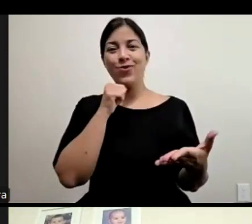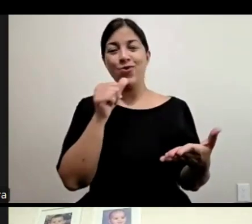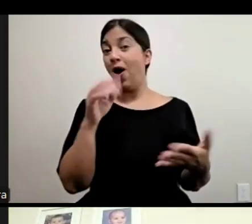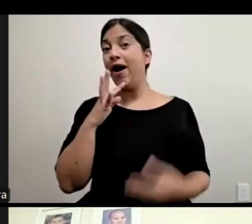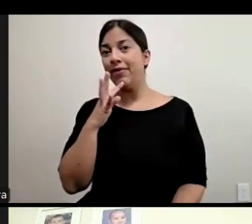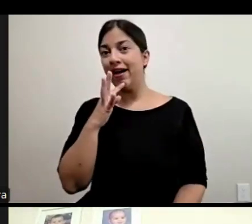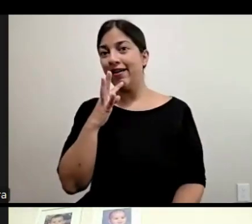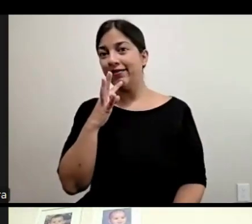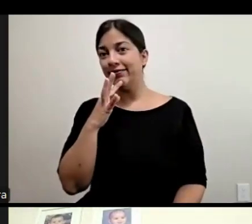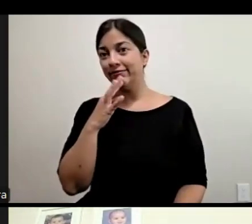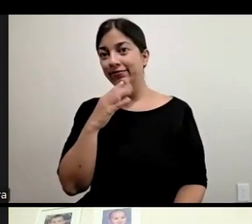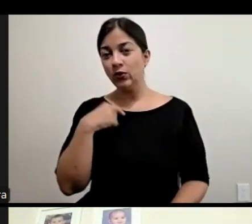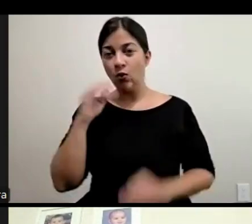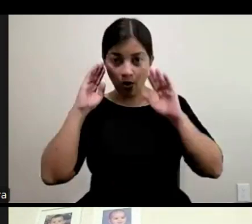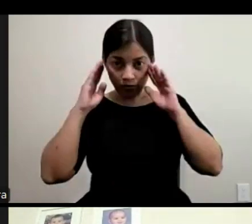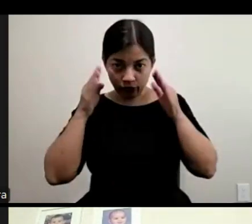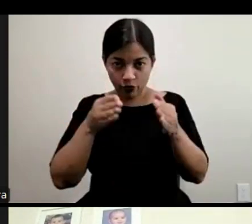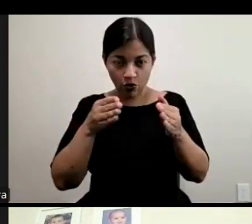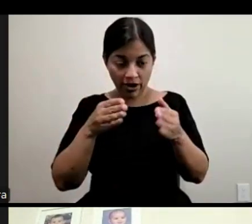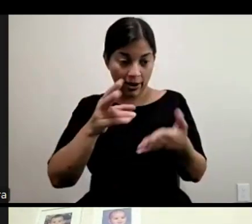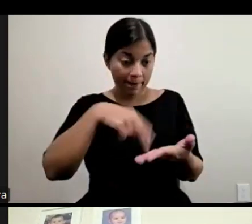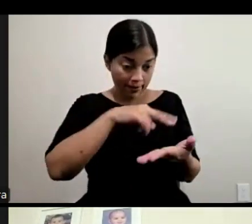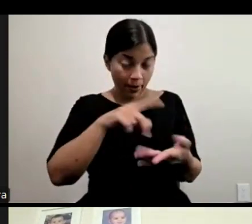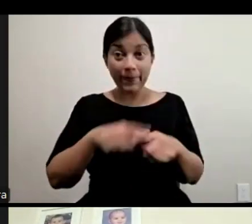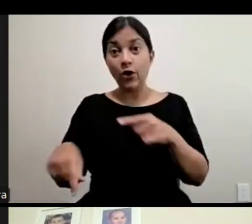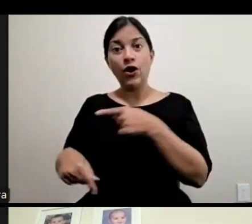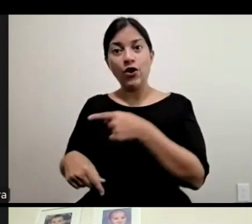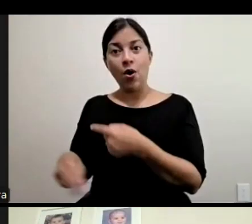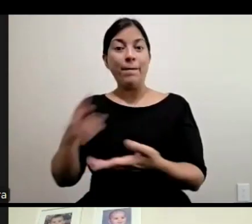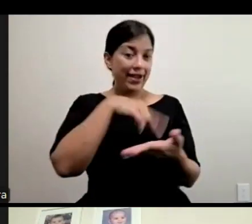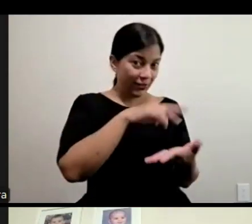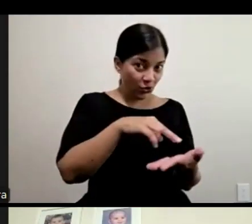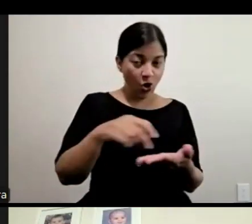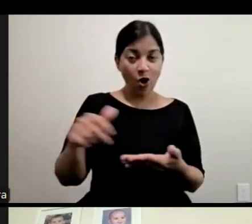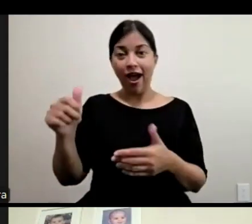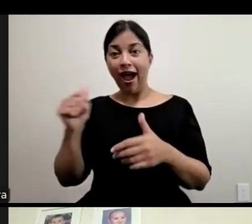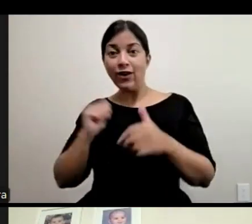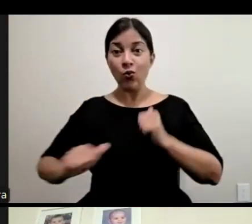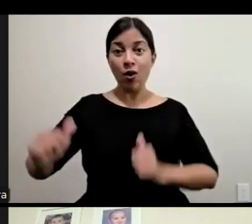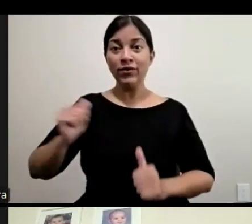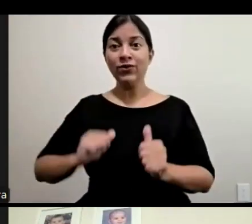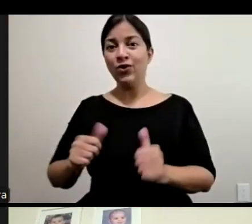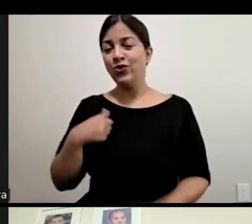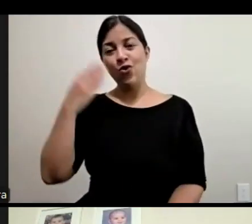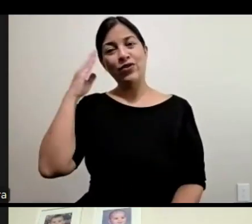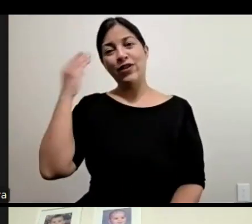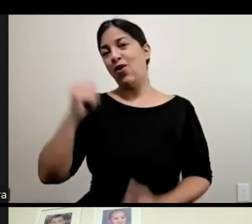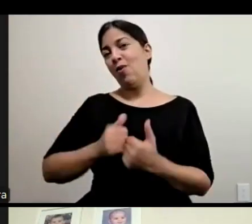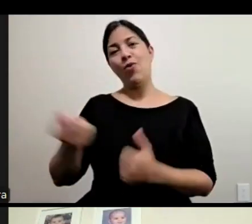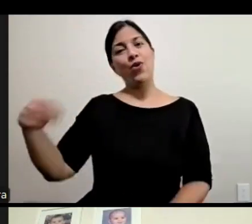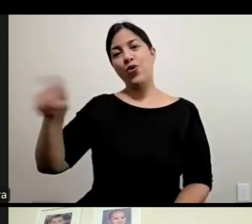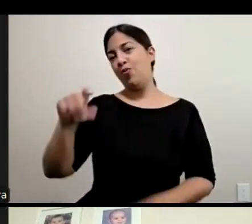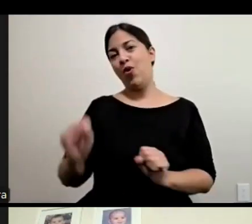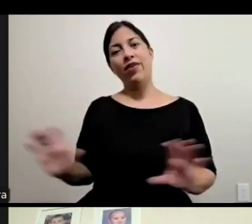coreografía, pero esta gente está bailando, están actuando, o sea, yo no sé cómo ellos pudieron, que Javier